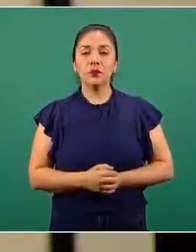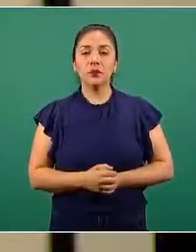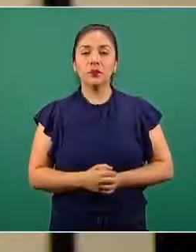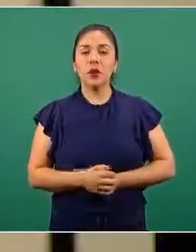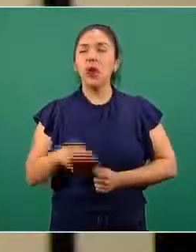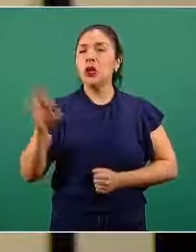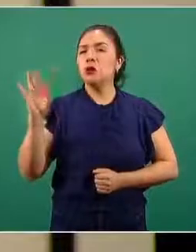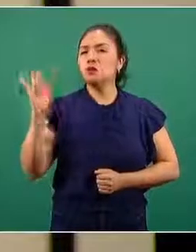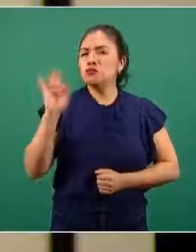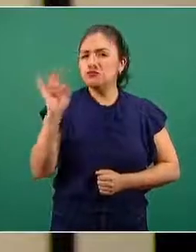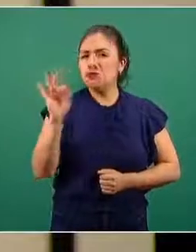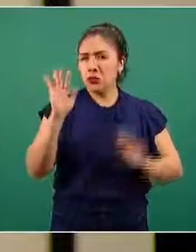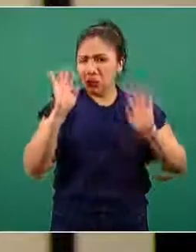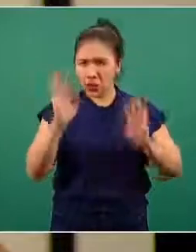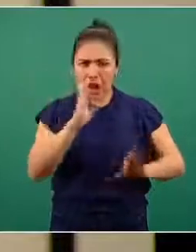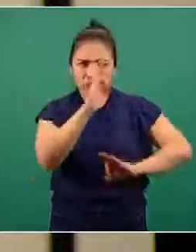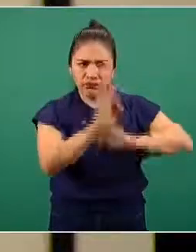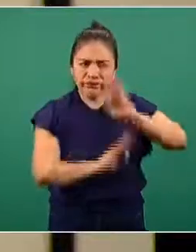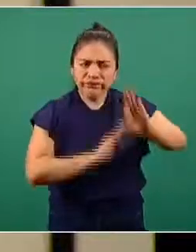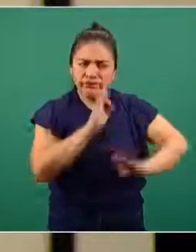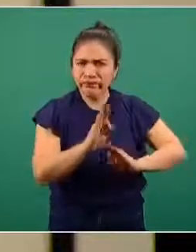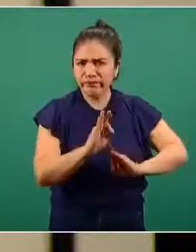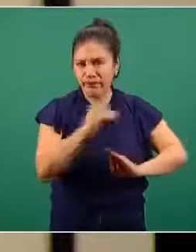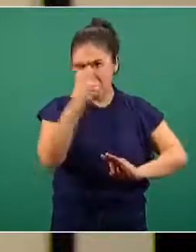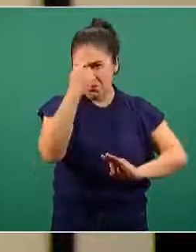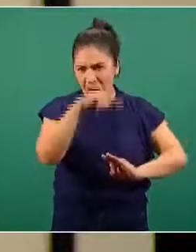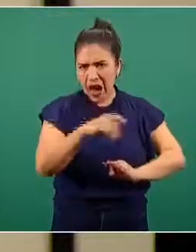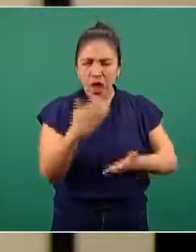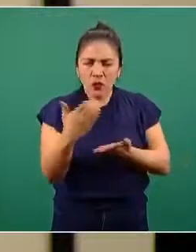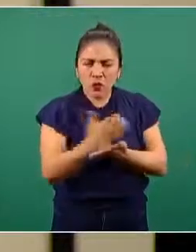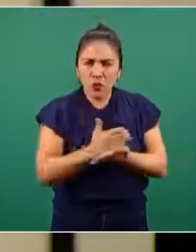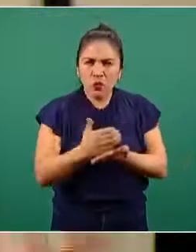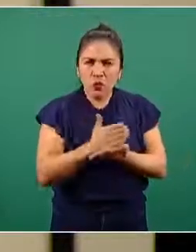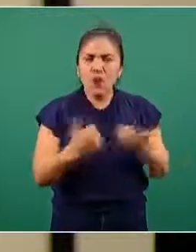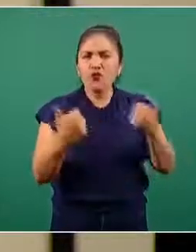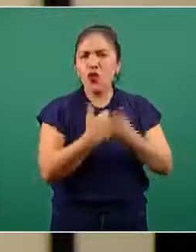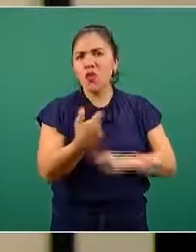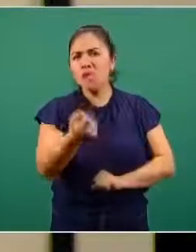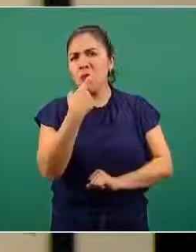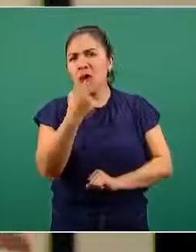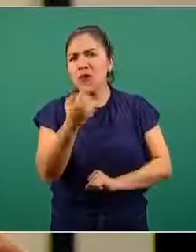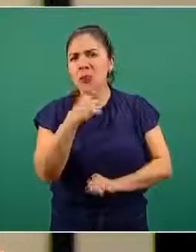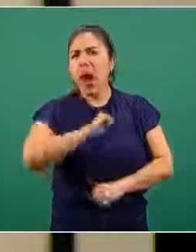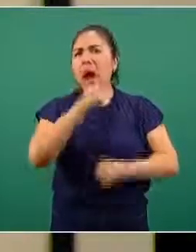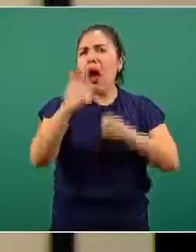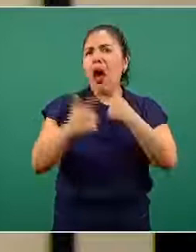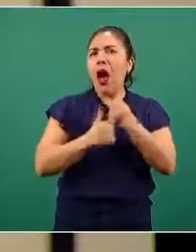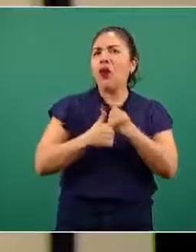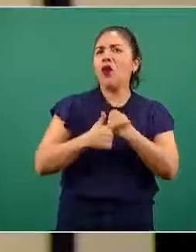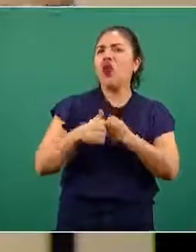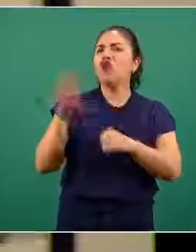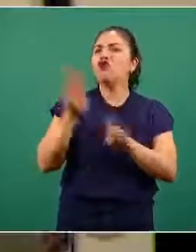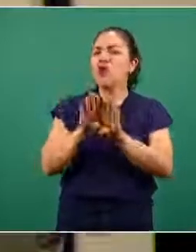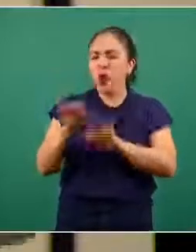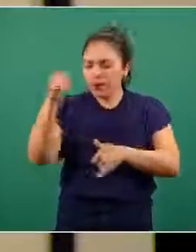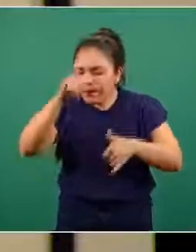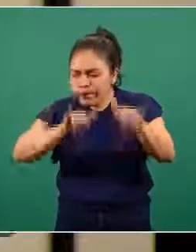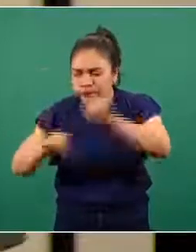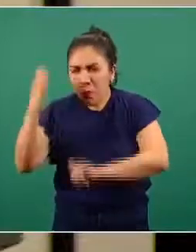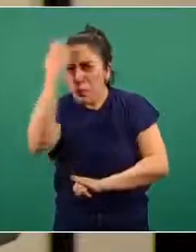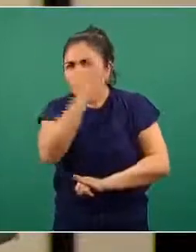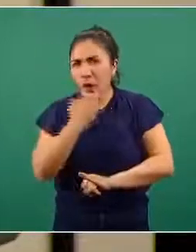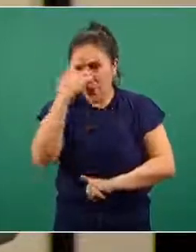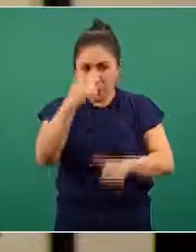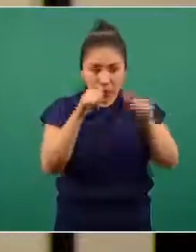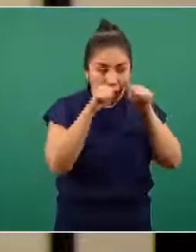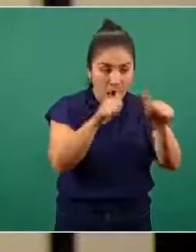se utilizó algún tratamiento que corresponda a medicamentos de algún ensayo médico para atender su